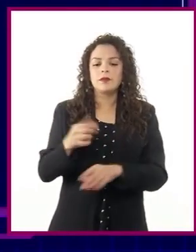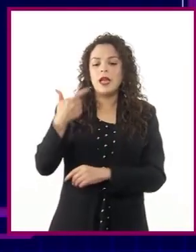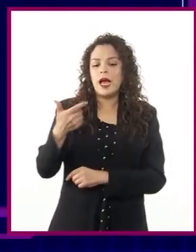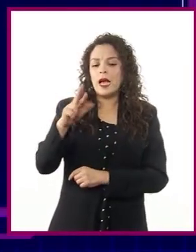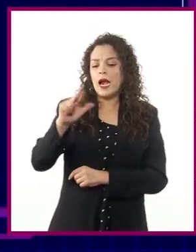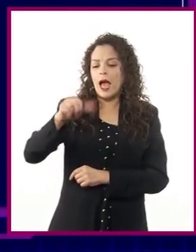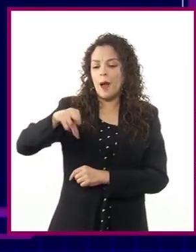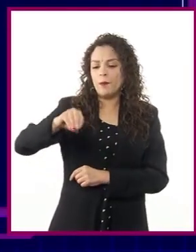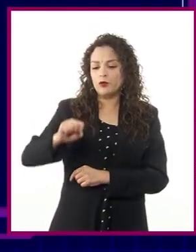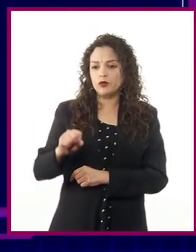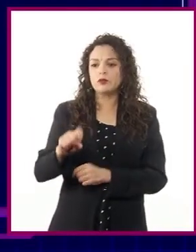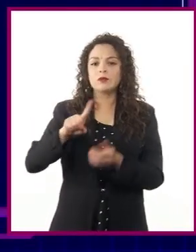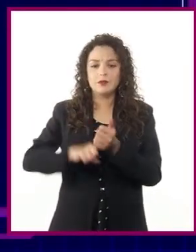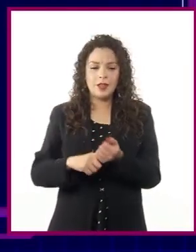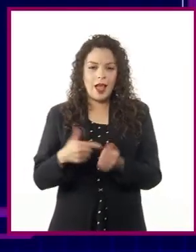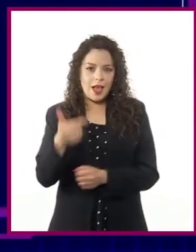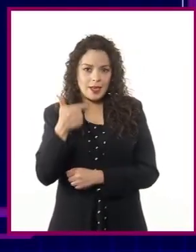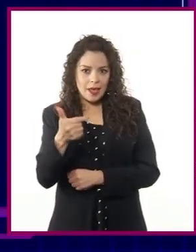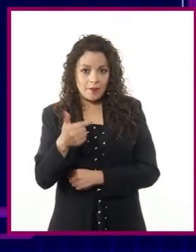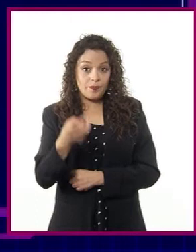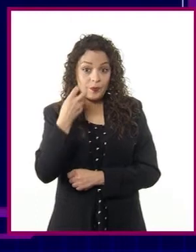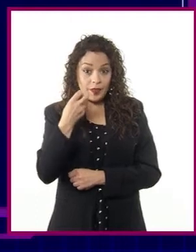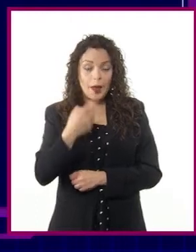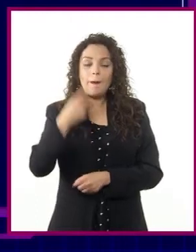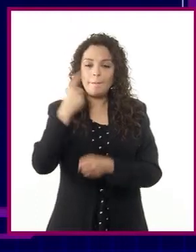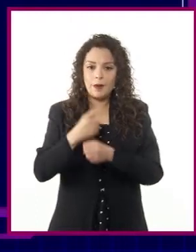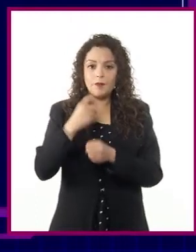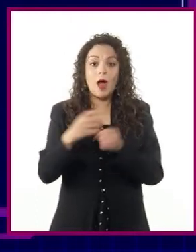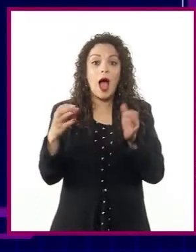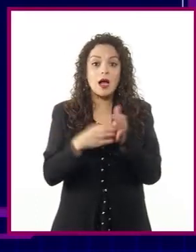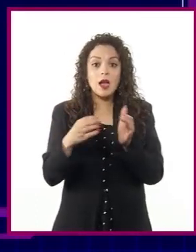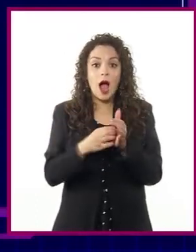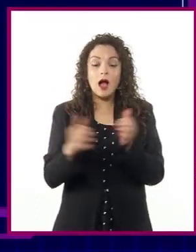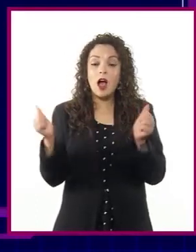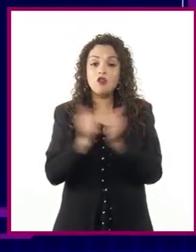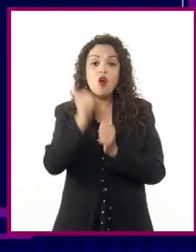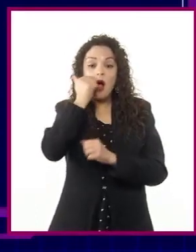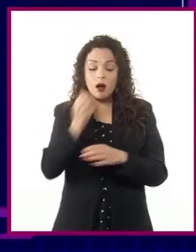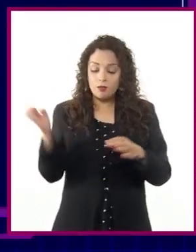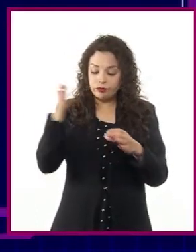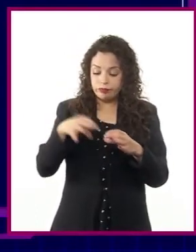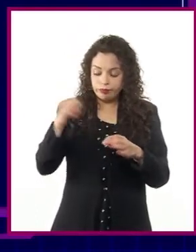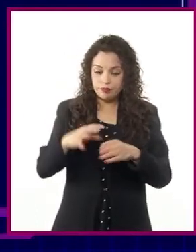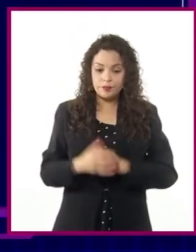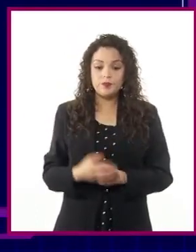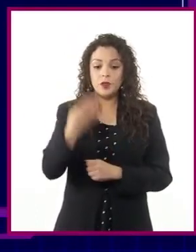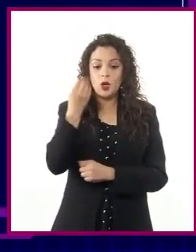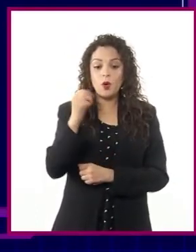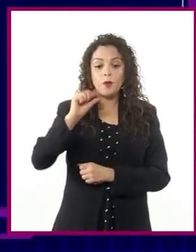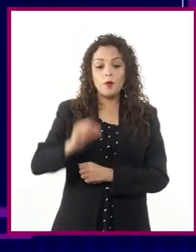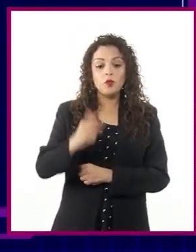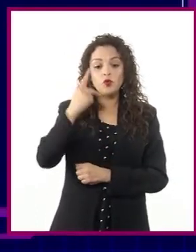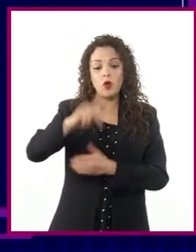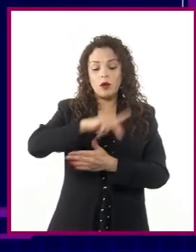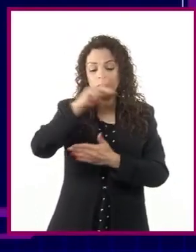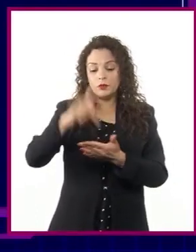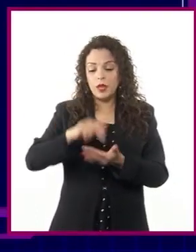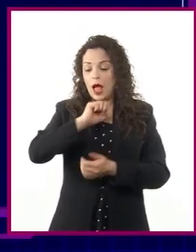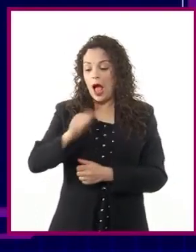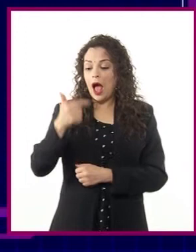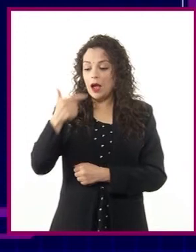calculemos primero la masa de la caja llena. Al convertir 9.8 kilogramos a gramos, el resultado